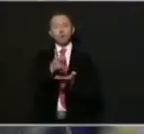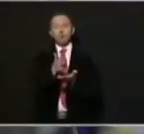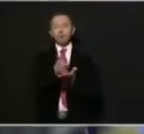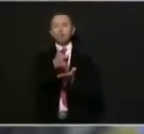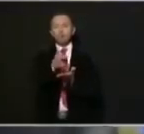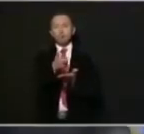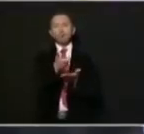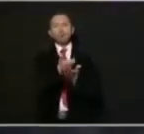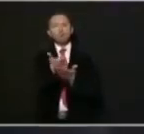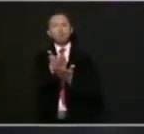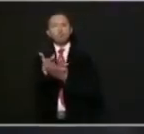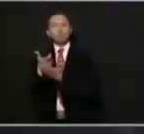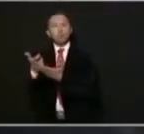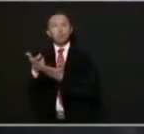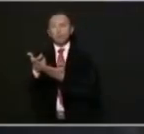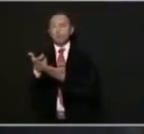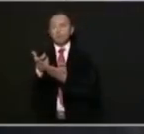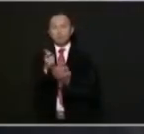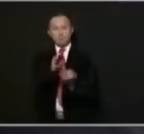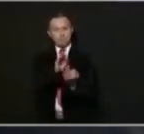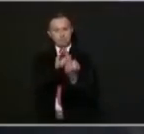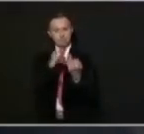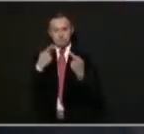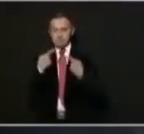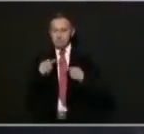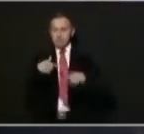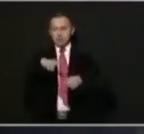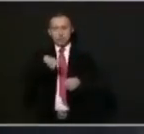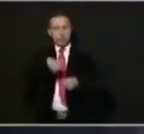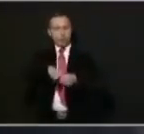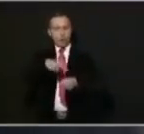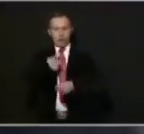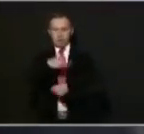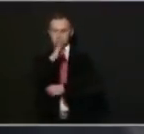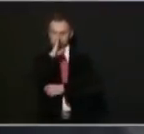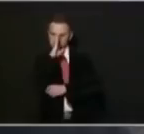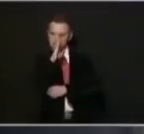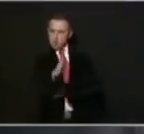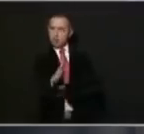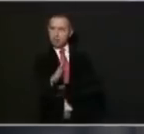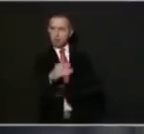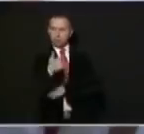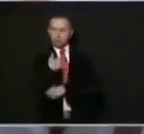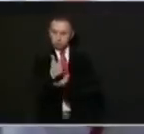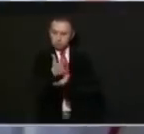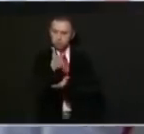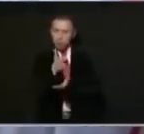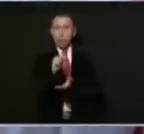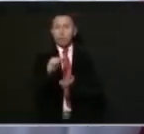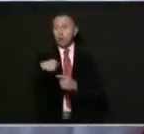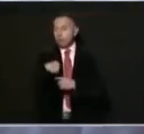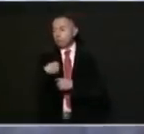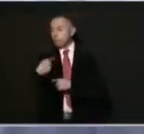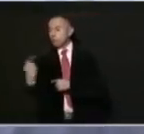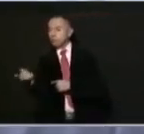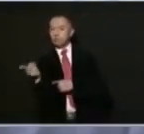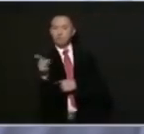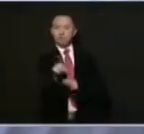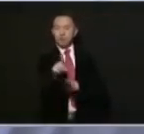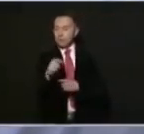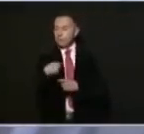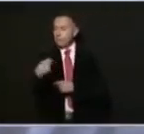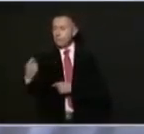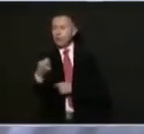de manera directa, sin intermediarios, para evitar